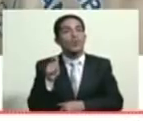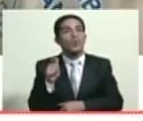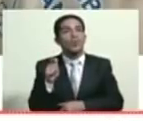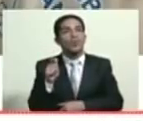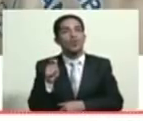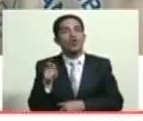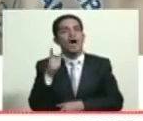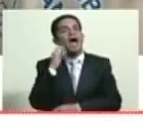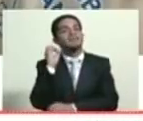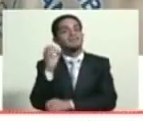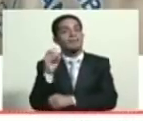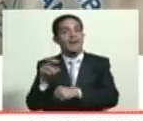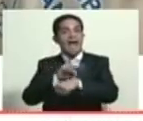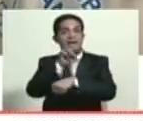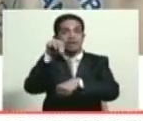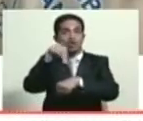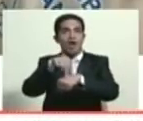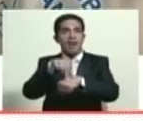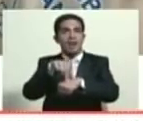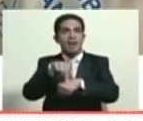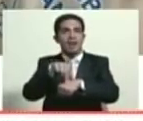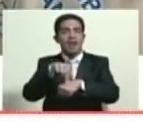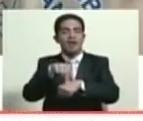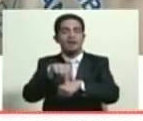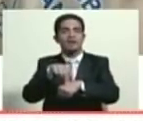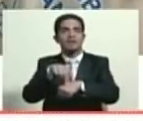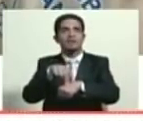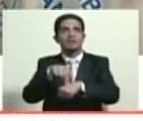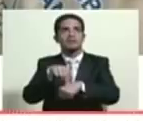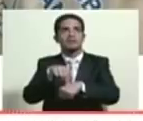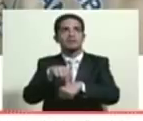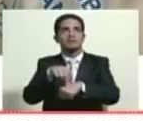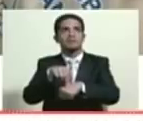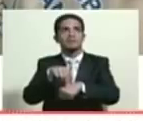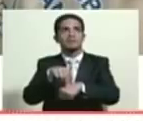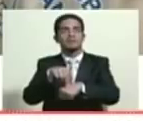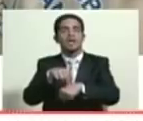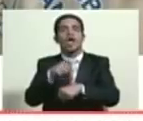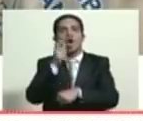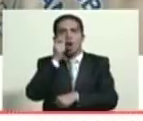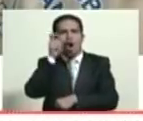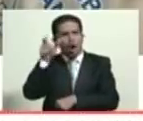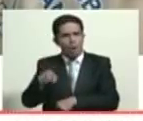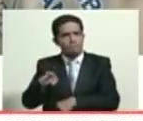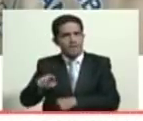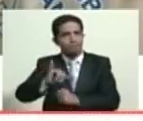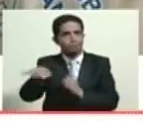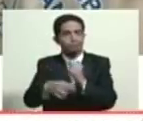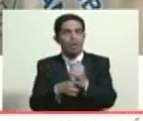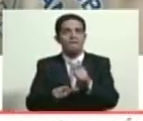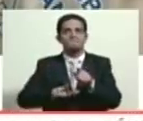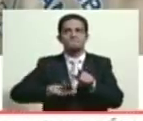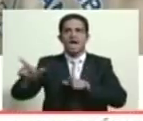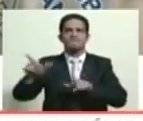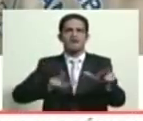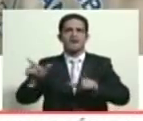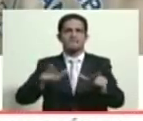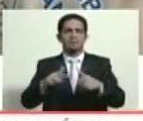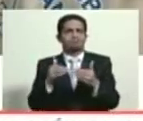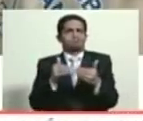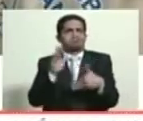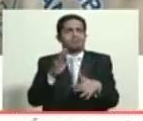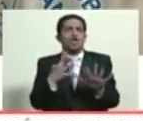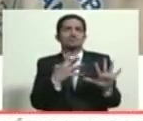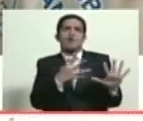la Asamblea Nacional, ha realizado más de 91 viajes fuera del